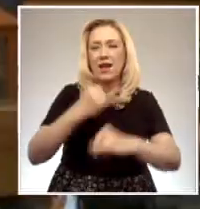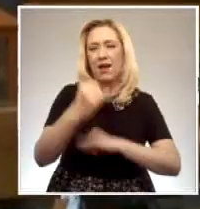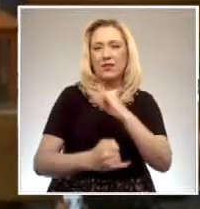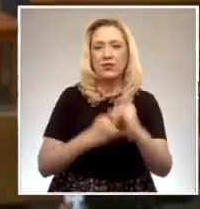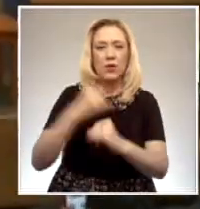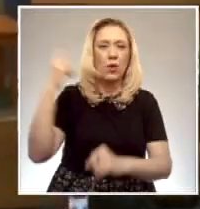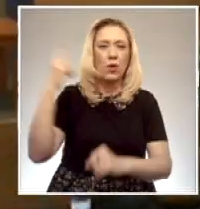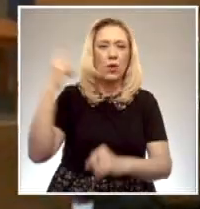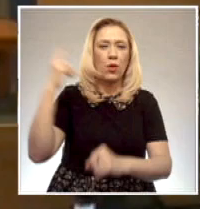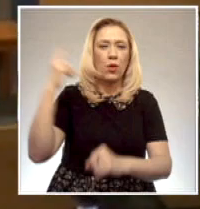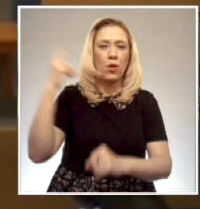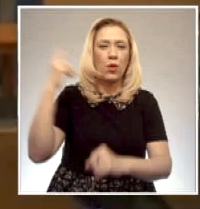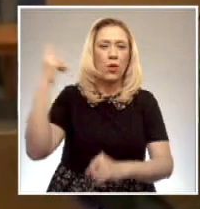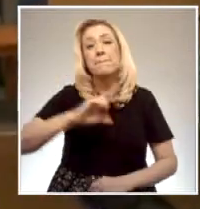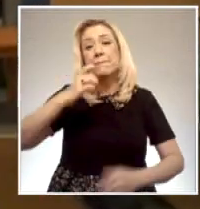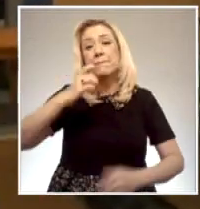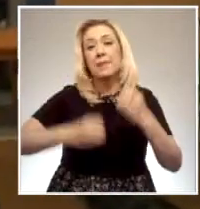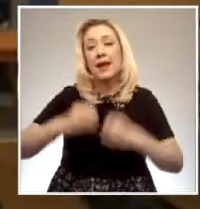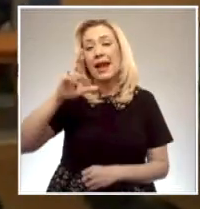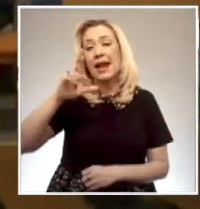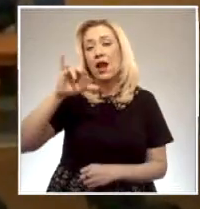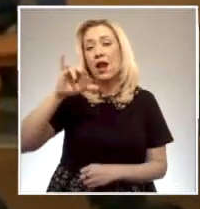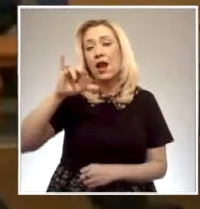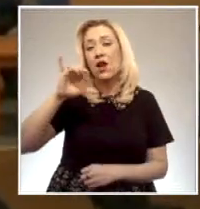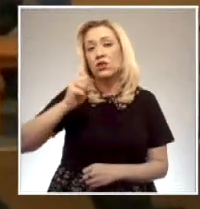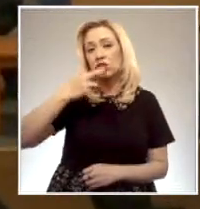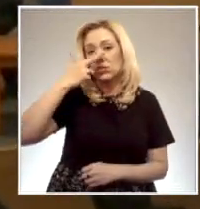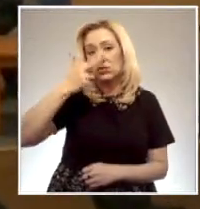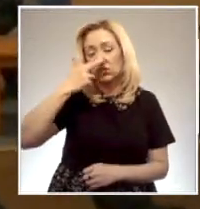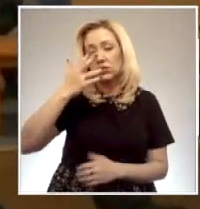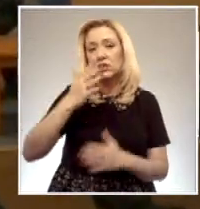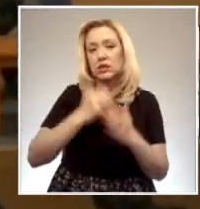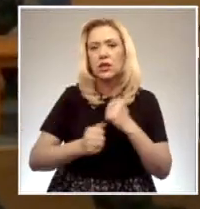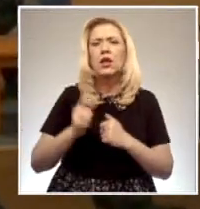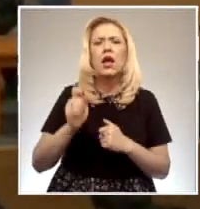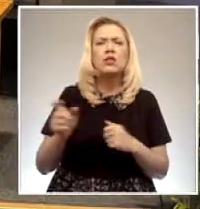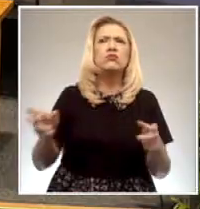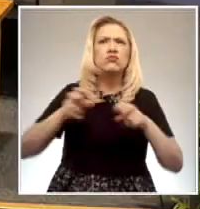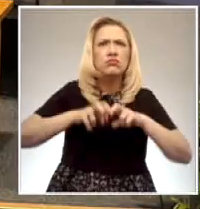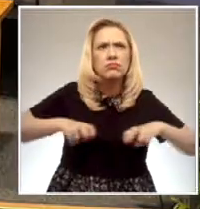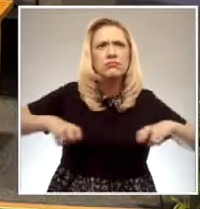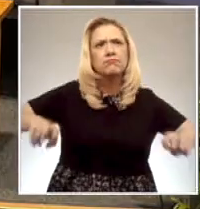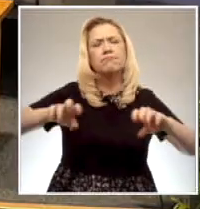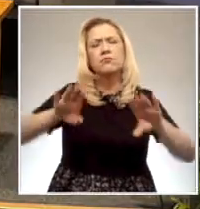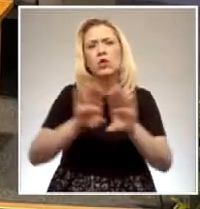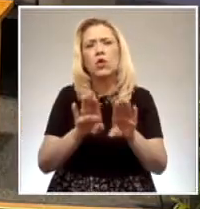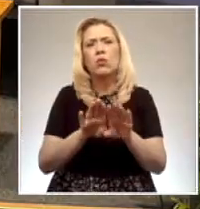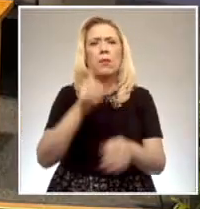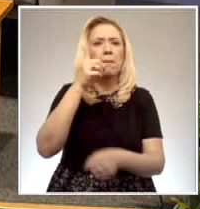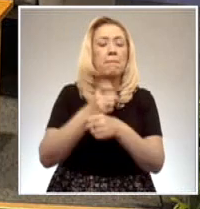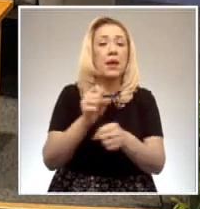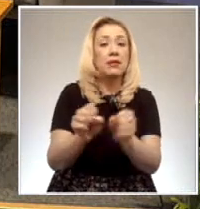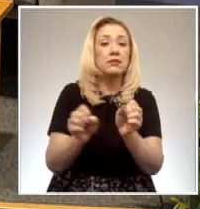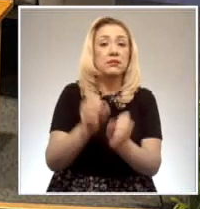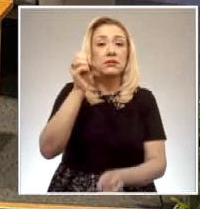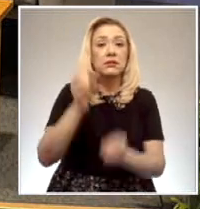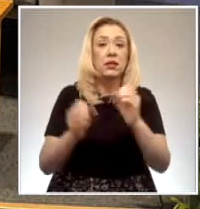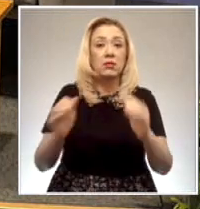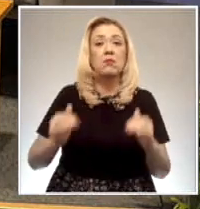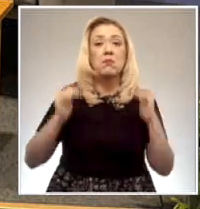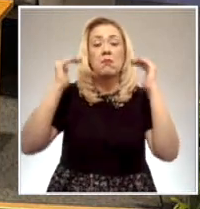Guadalajara, la ministra Ana Margarita Ríos Farjat participó en el conversatorio sobre decisiones de la primera sala de la Suprema